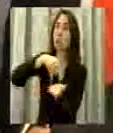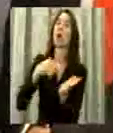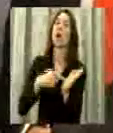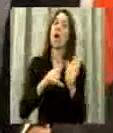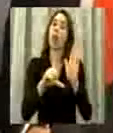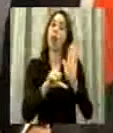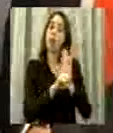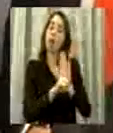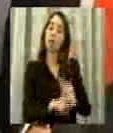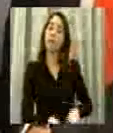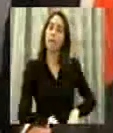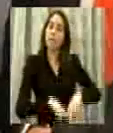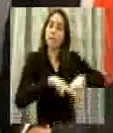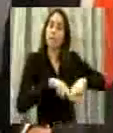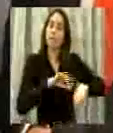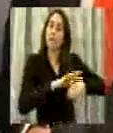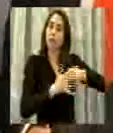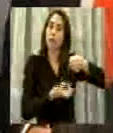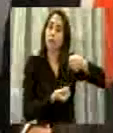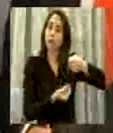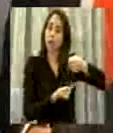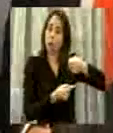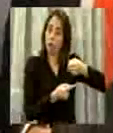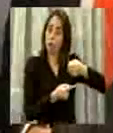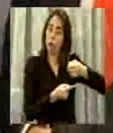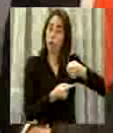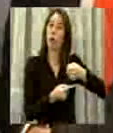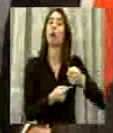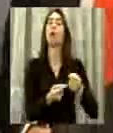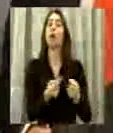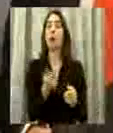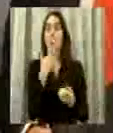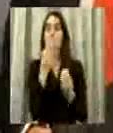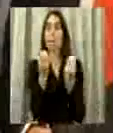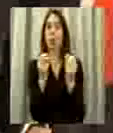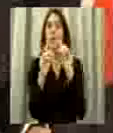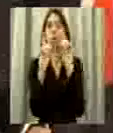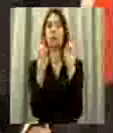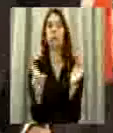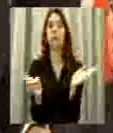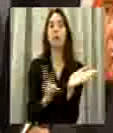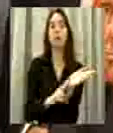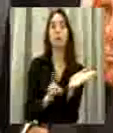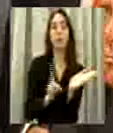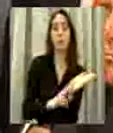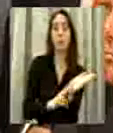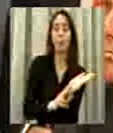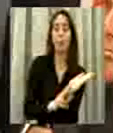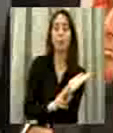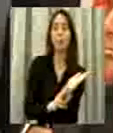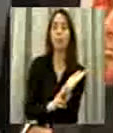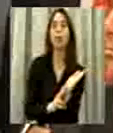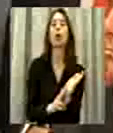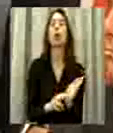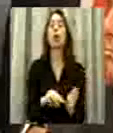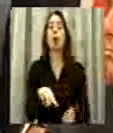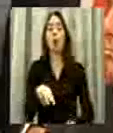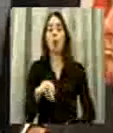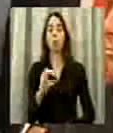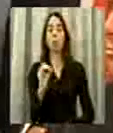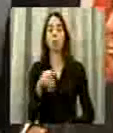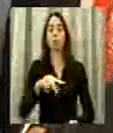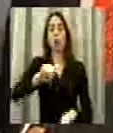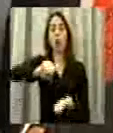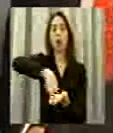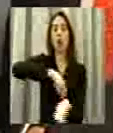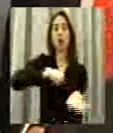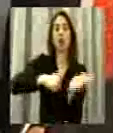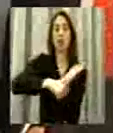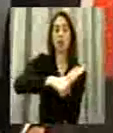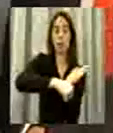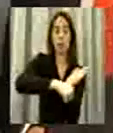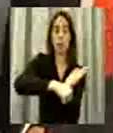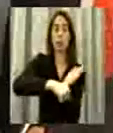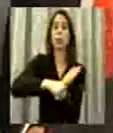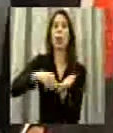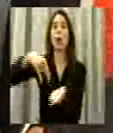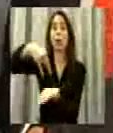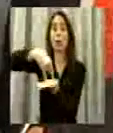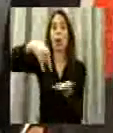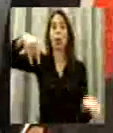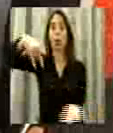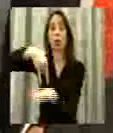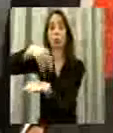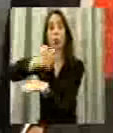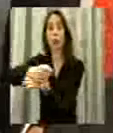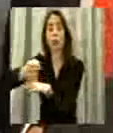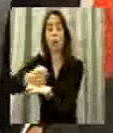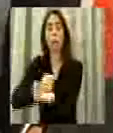la ley de fondos una mejora del punto de vista tributario, y la moción del contrato de seguros, un proyecto de ley que está en trámite, que es el mayor